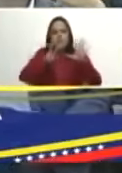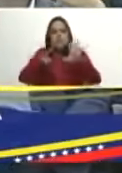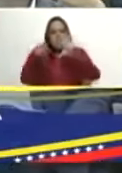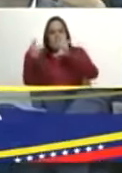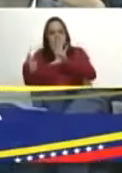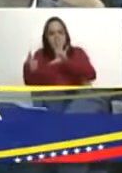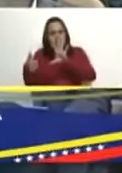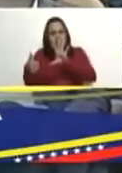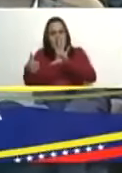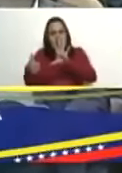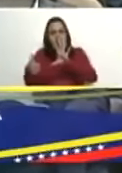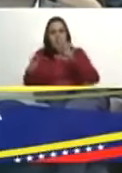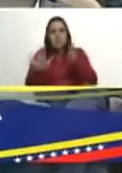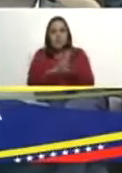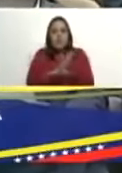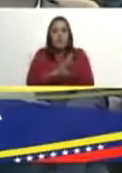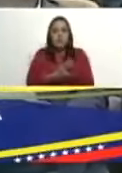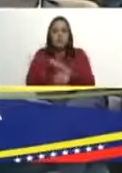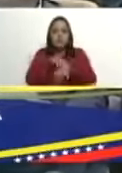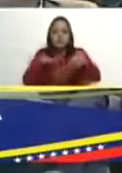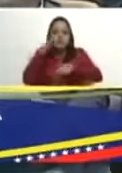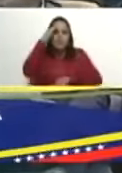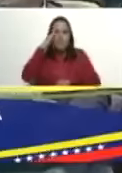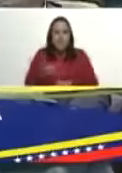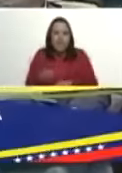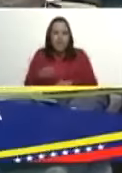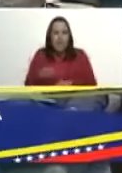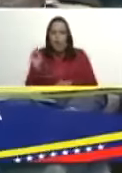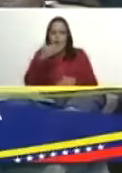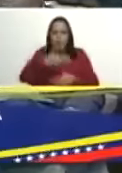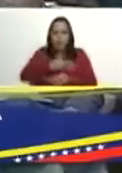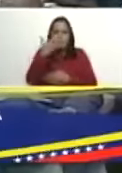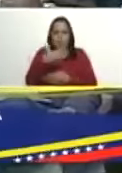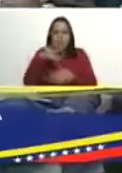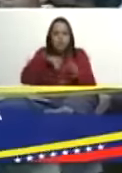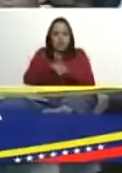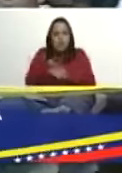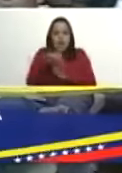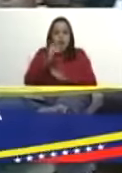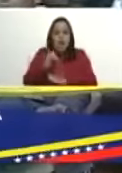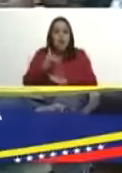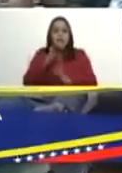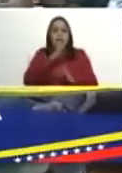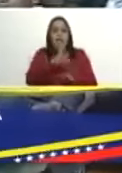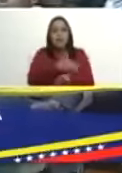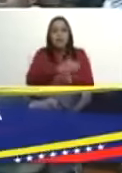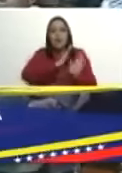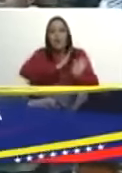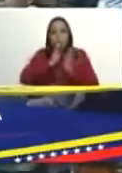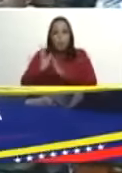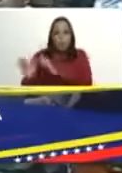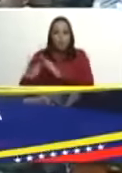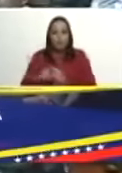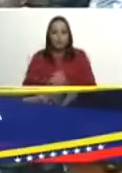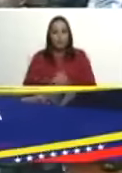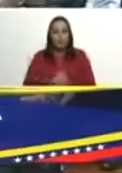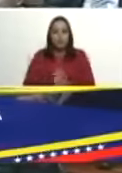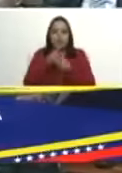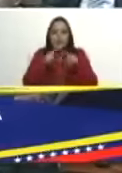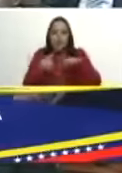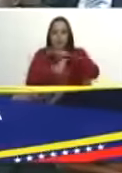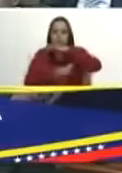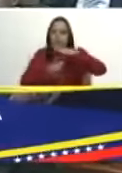1776, de orden militar, de aduanas, etcétera, que fueron organizando el territorio. Pero la